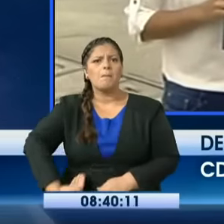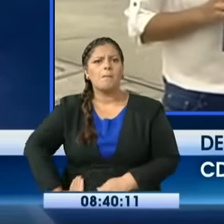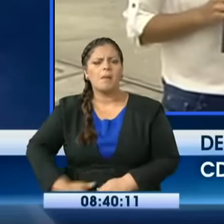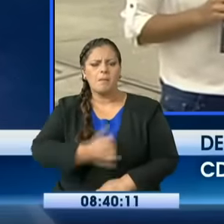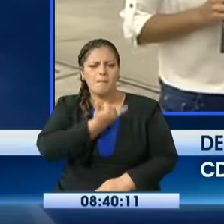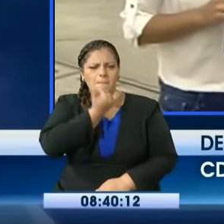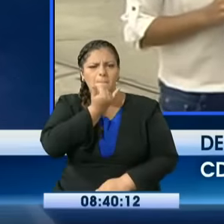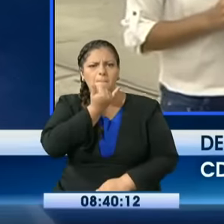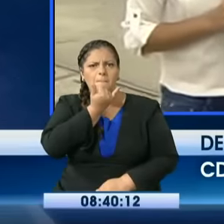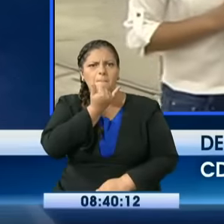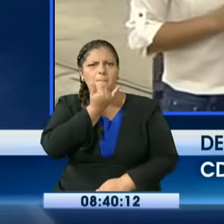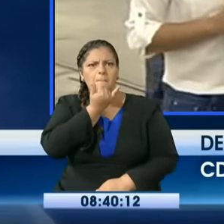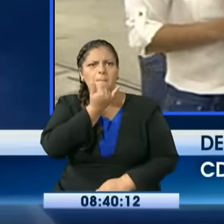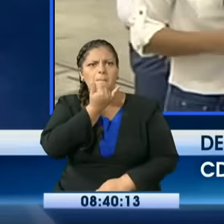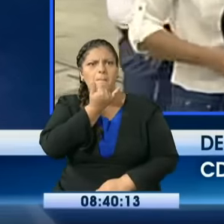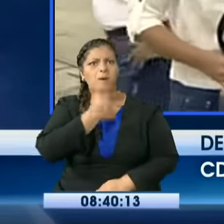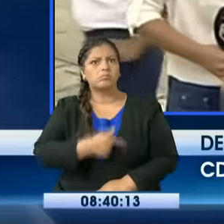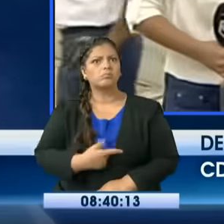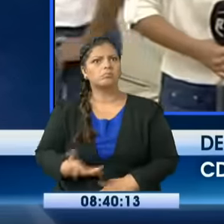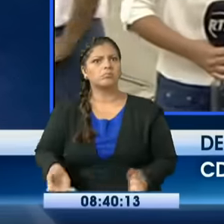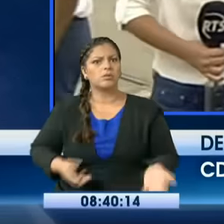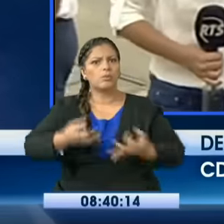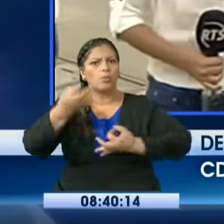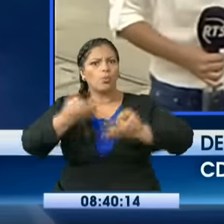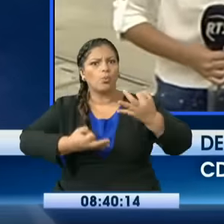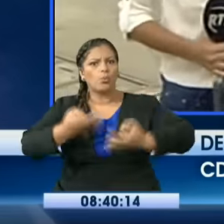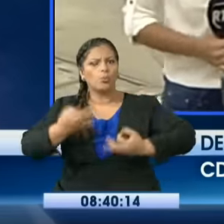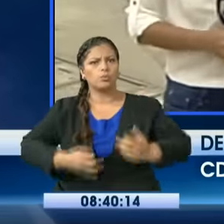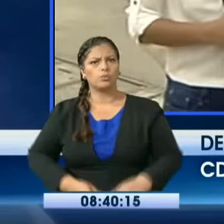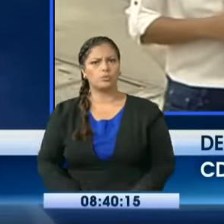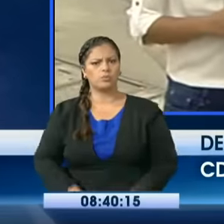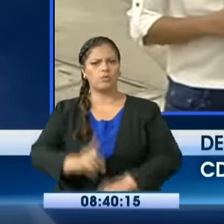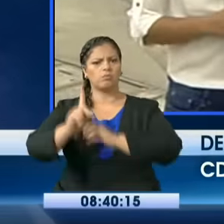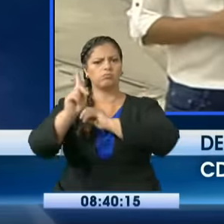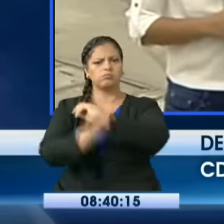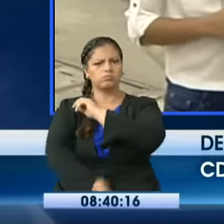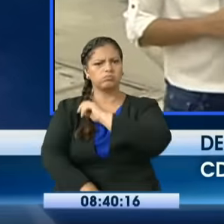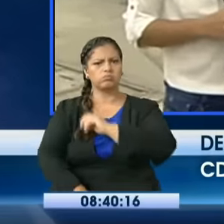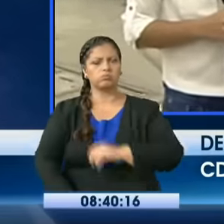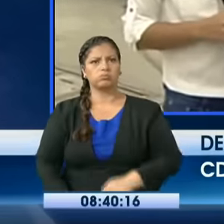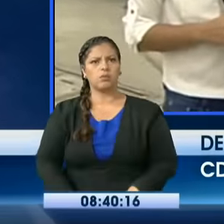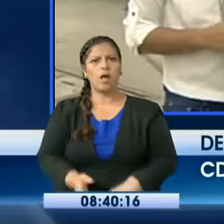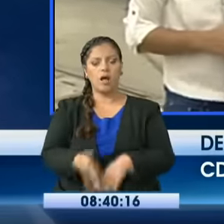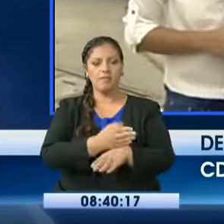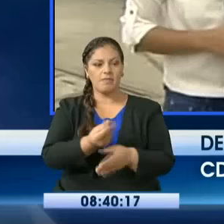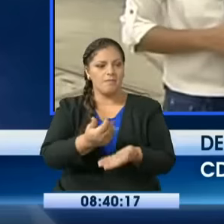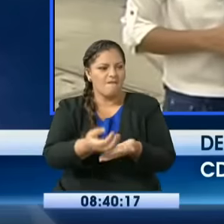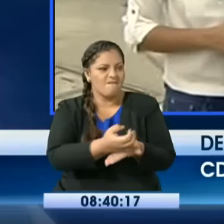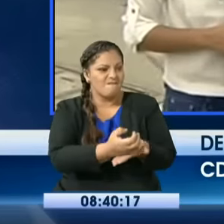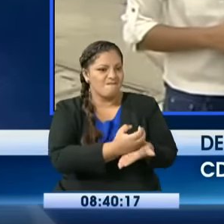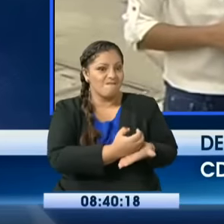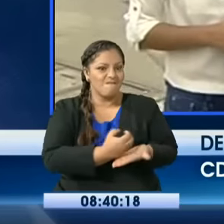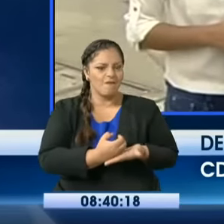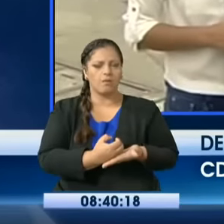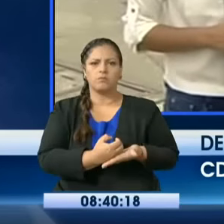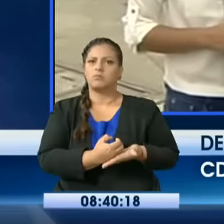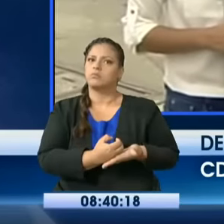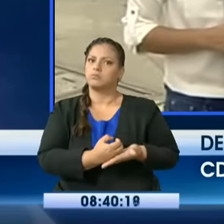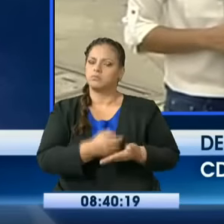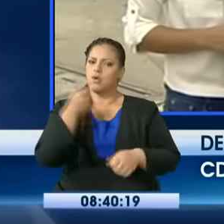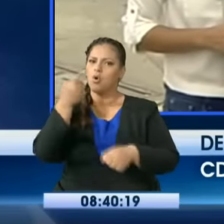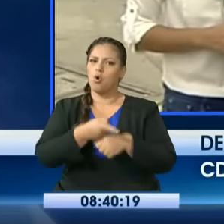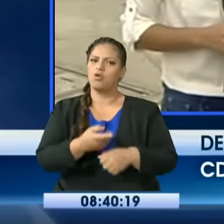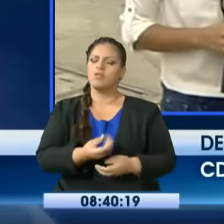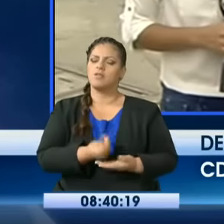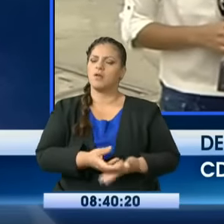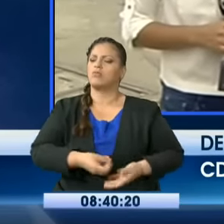la justicia la que determine que si ha habido ese cobro, se ha sancionado, se le obligue a devolver los valores que ha cobrado y se sancione